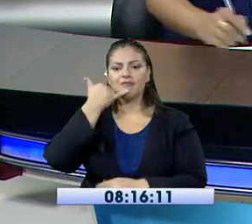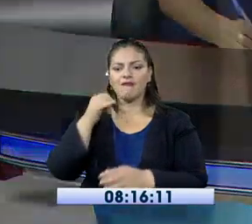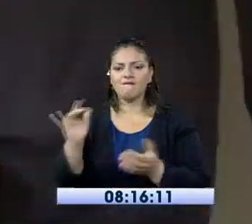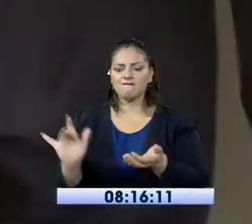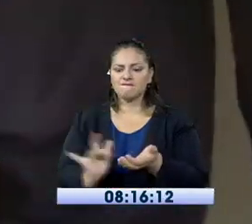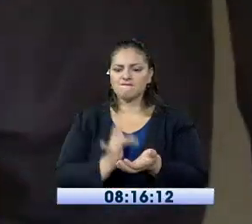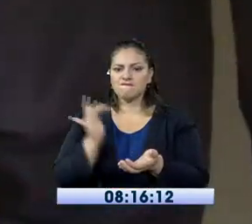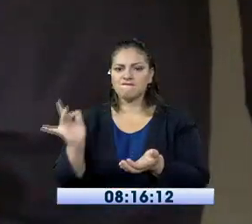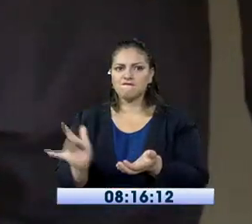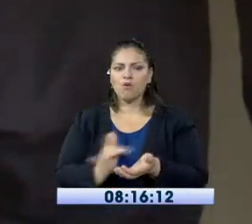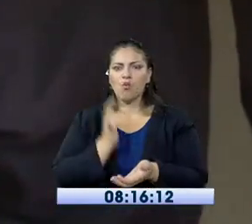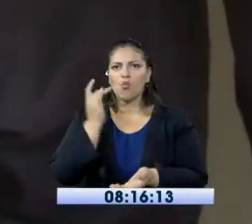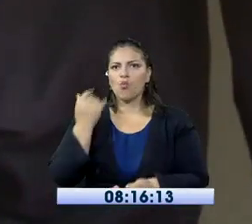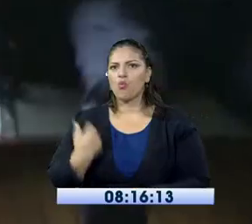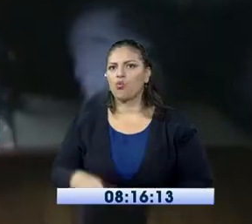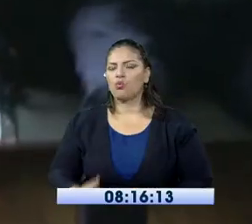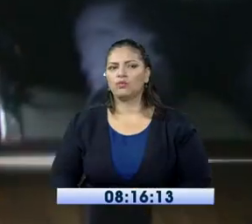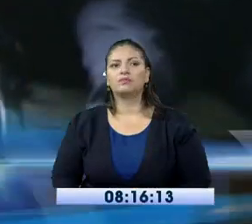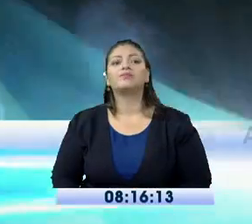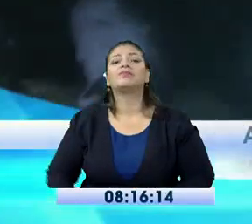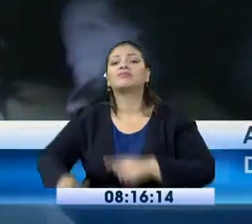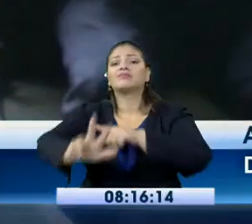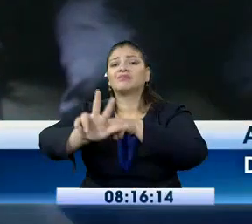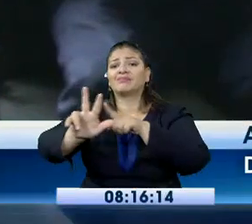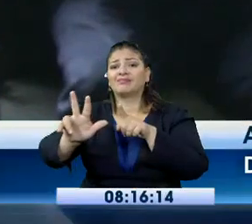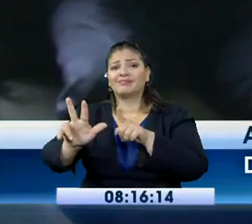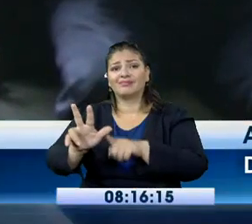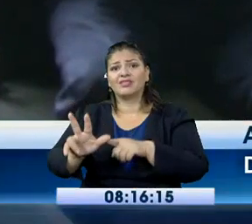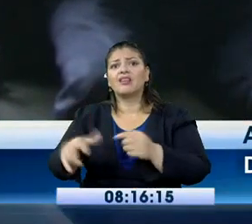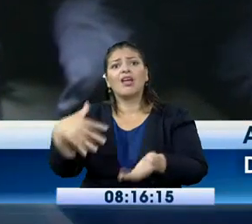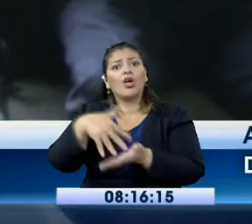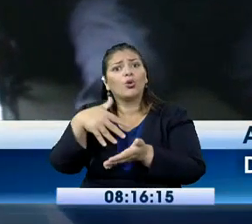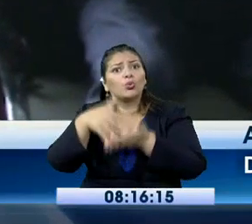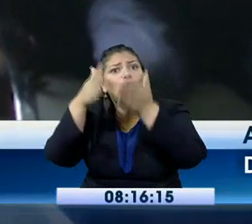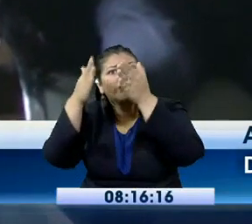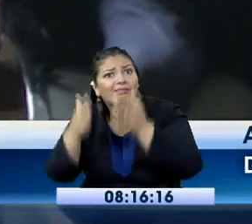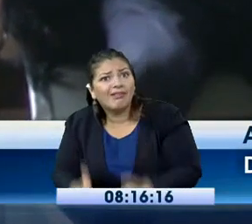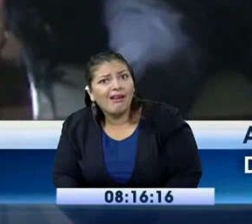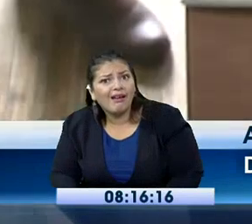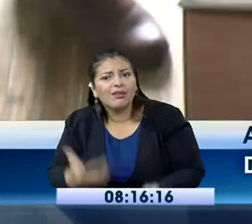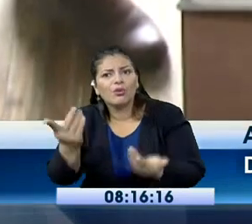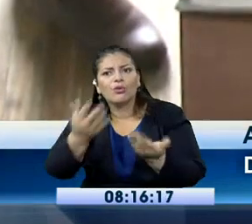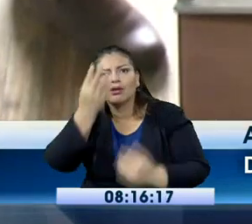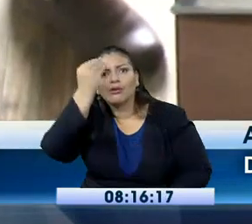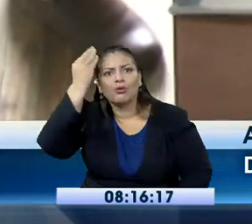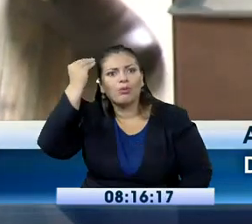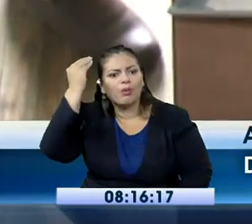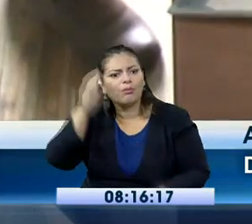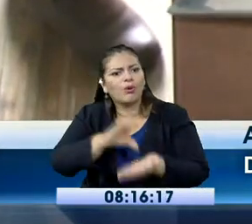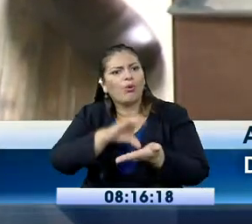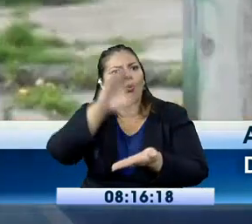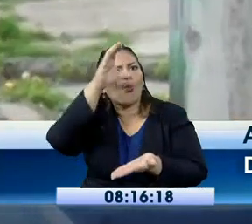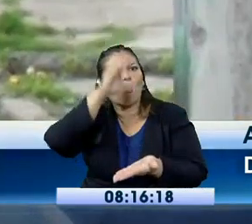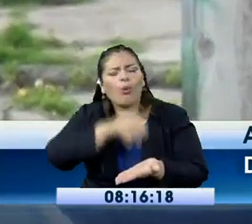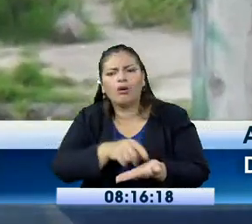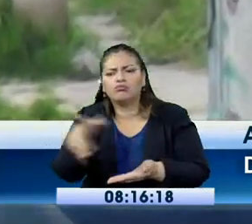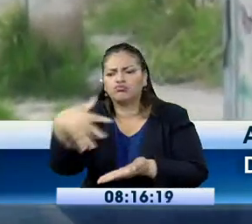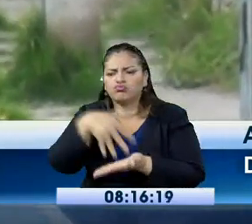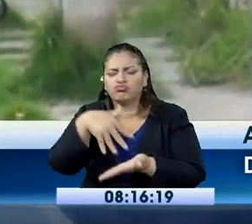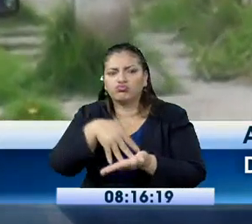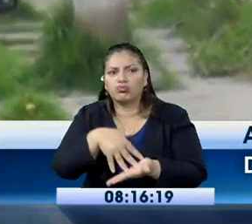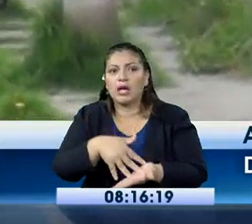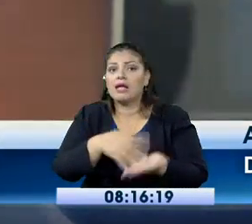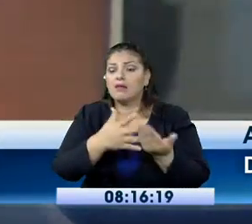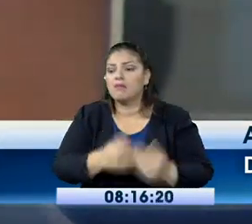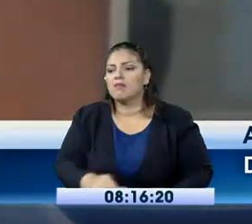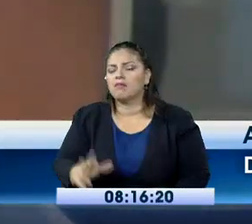En delito flagrante fueron detenidos estos adolescentes estudiantes de un colegio fiscal de Riobamba, quienes con cuchillo en mano amedrentaban a los